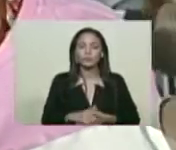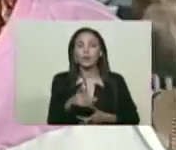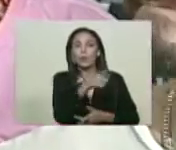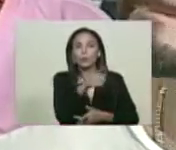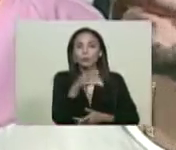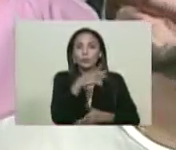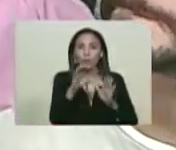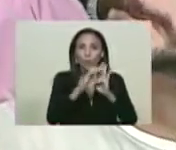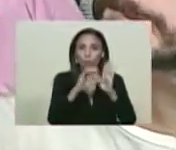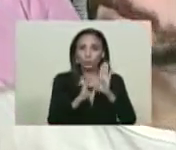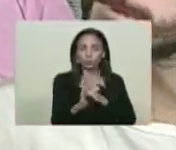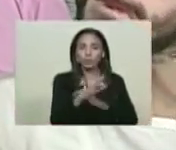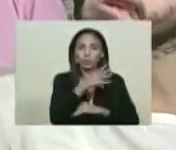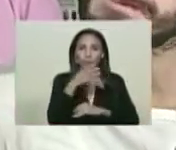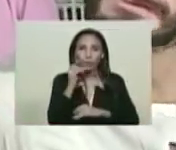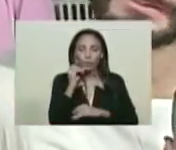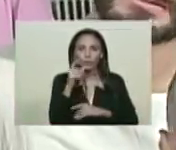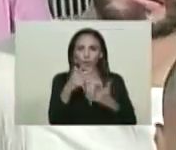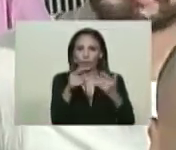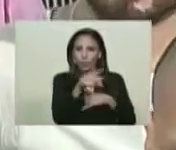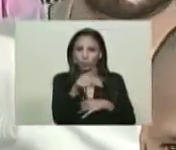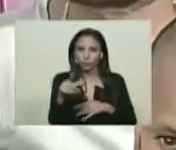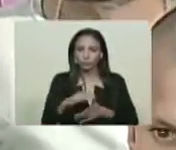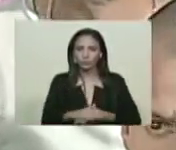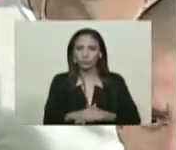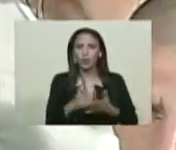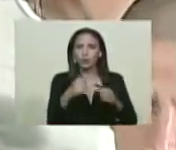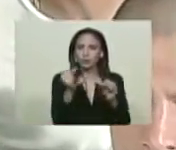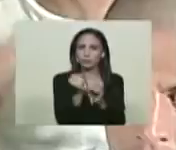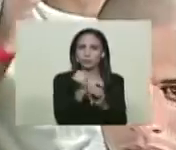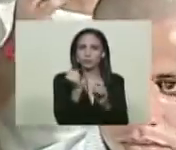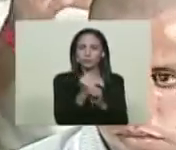jóvenes, ustedes que están haciendo la gran constituyente juvenil,